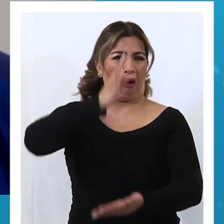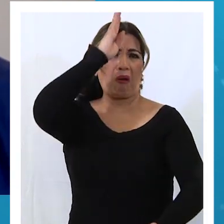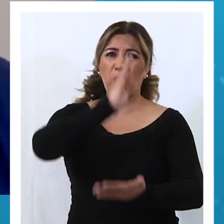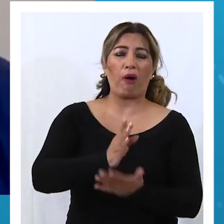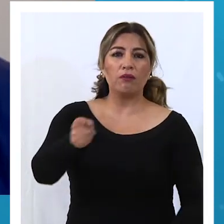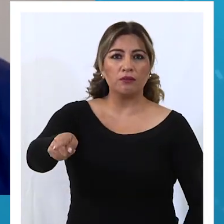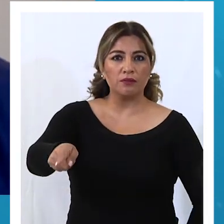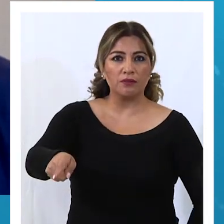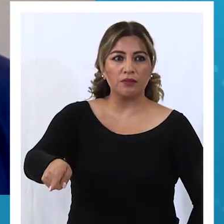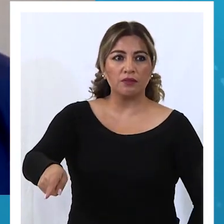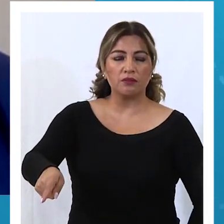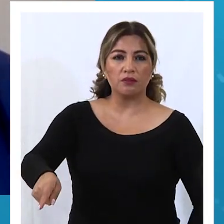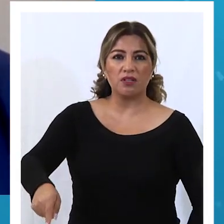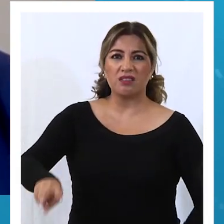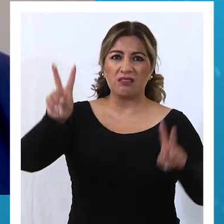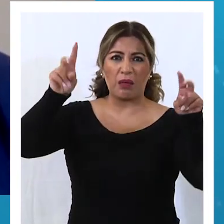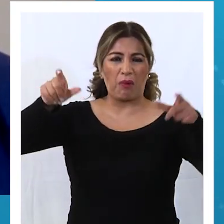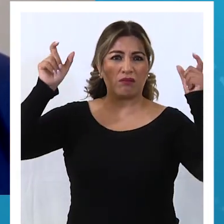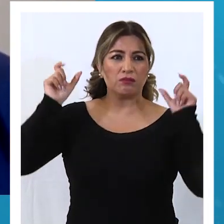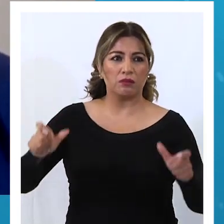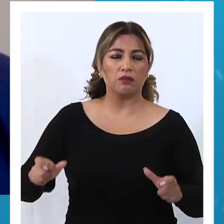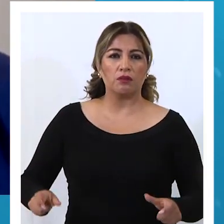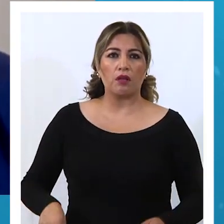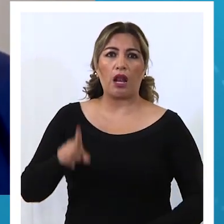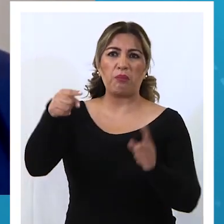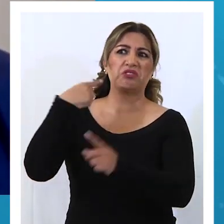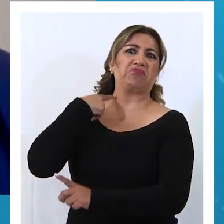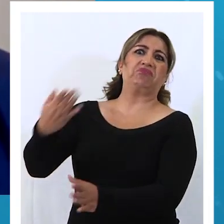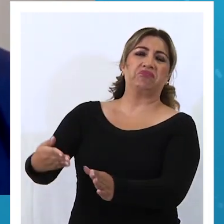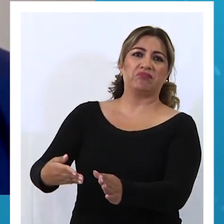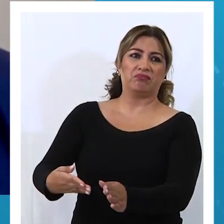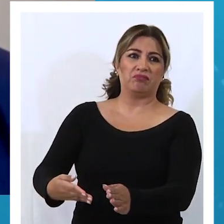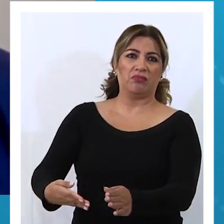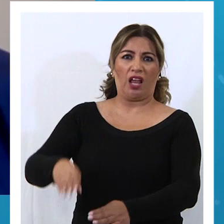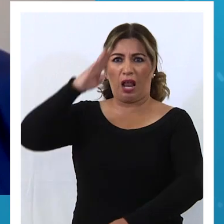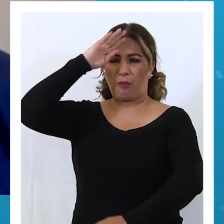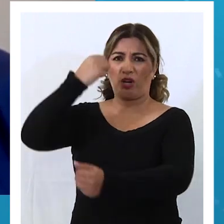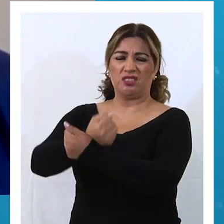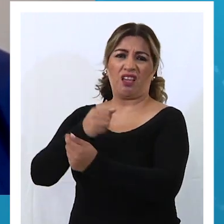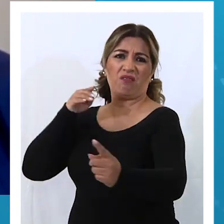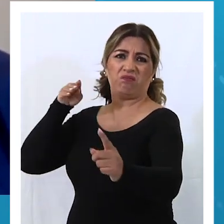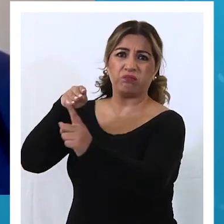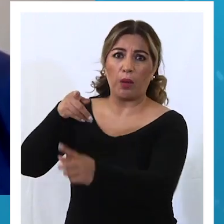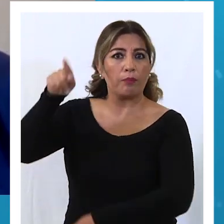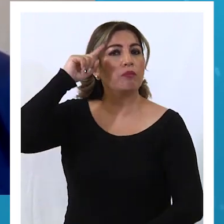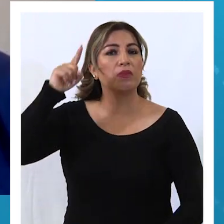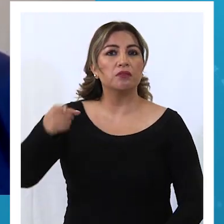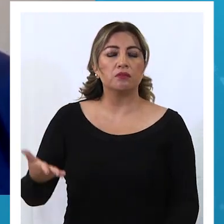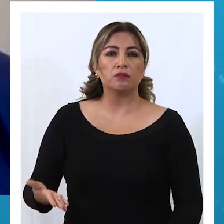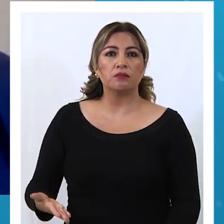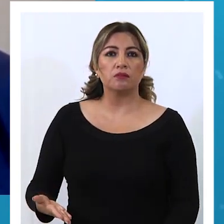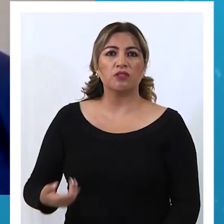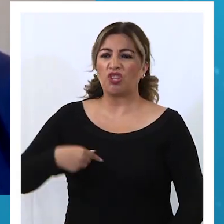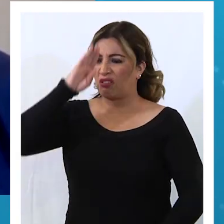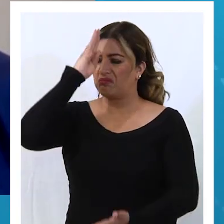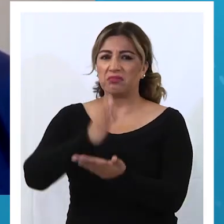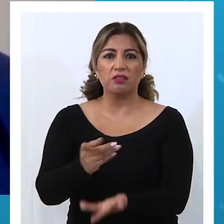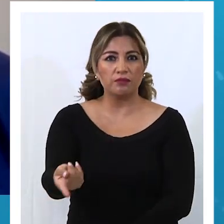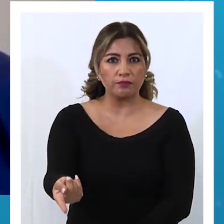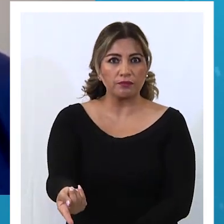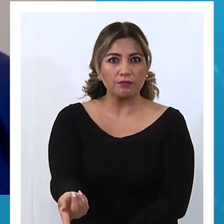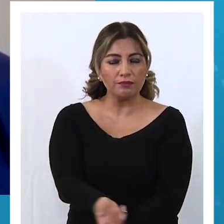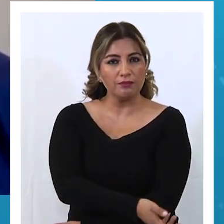¿no es cierto? Aplicar medidas y amenazar a la gente con la policía, él lo considera un fascismo, un